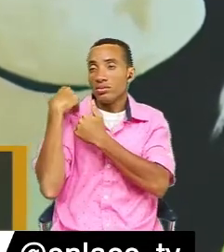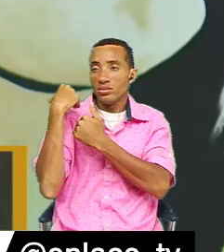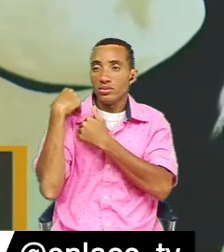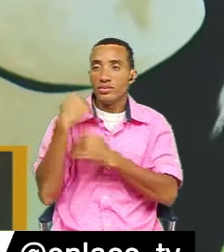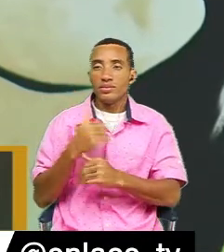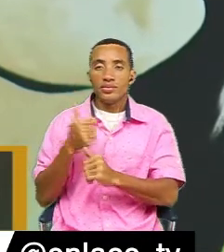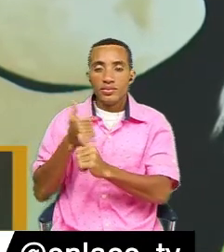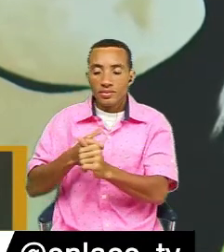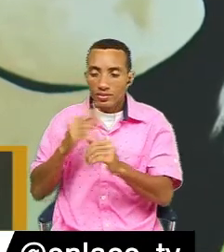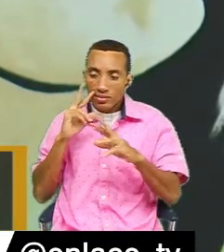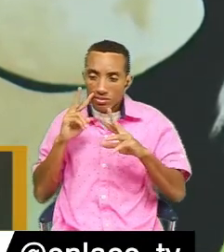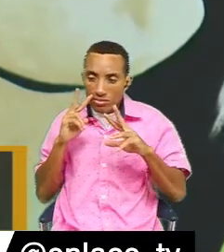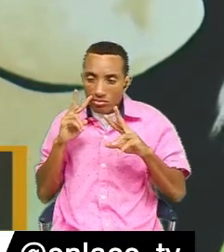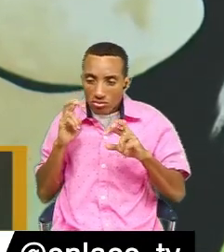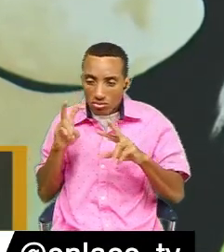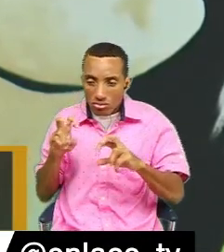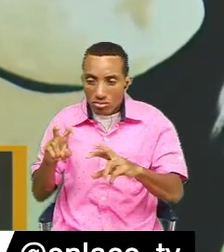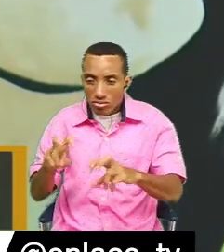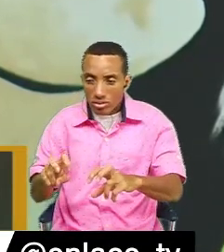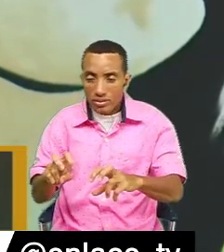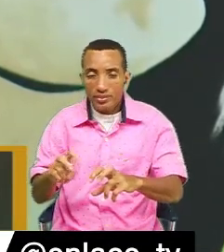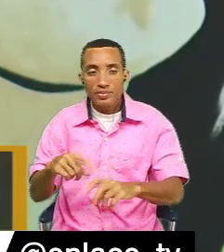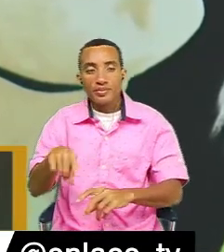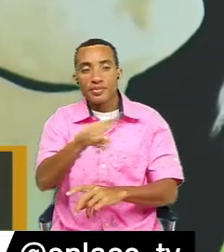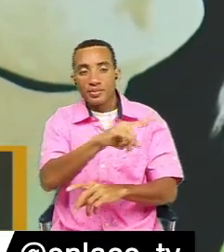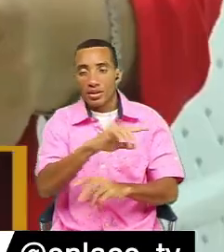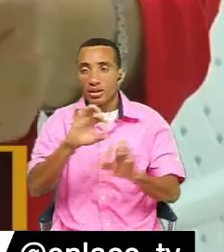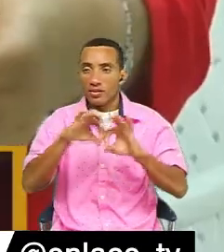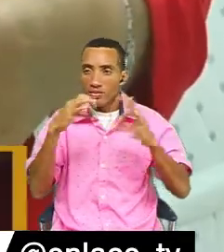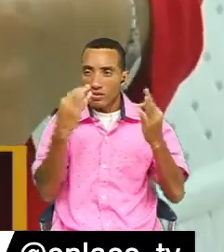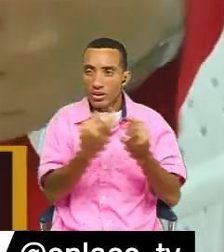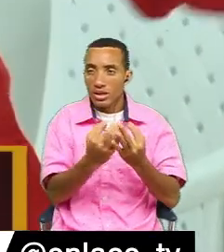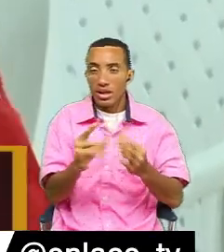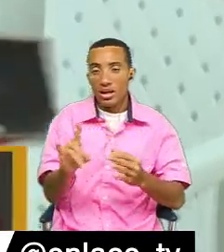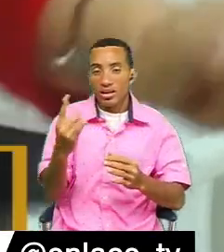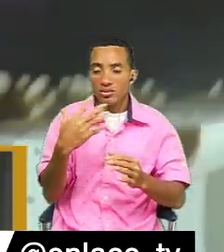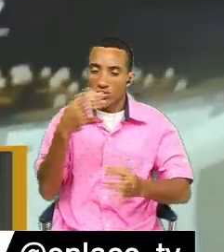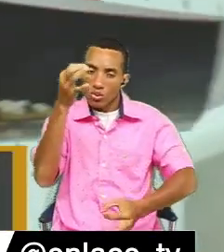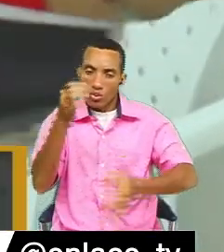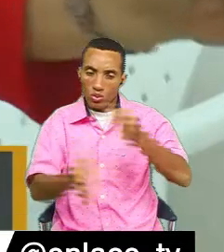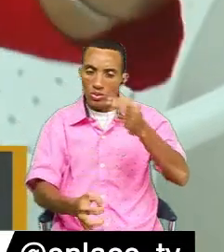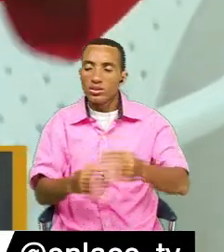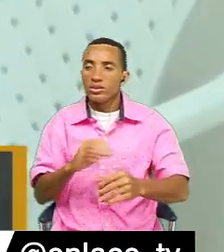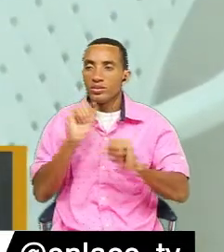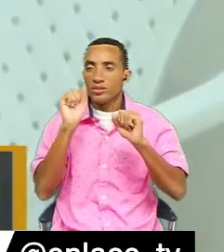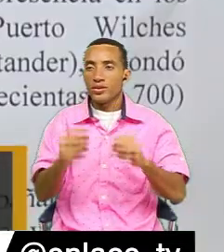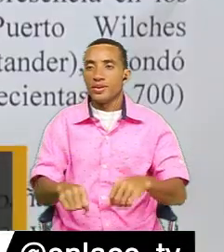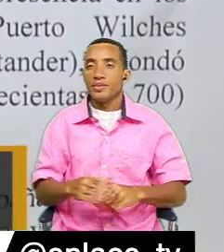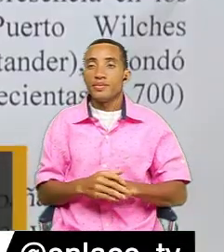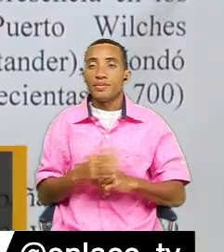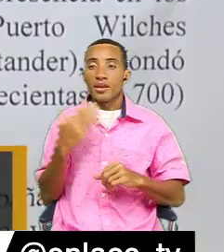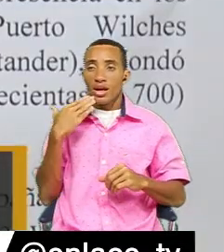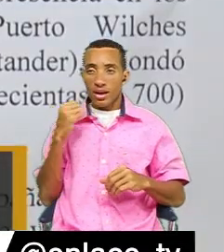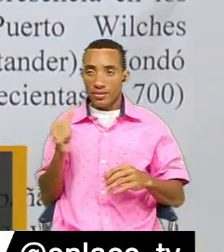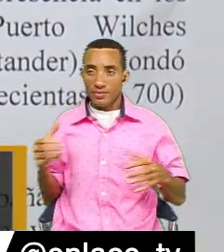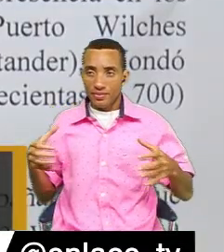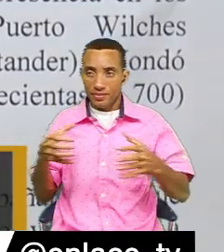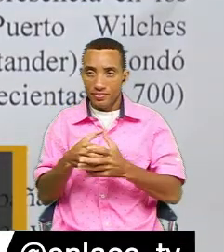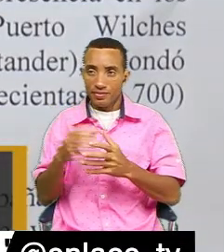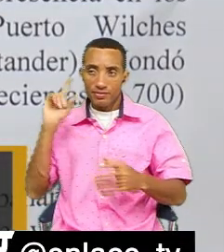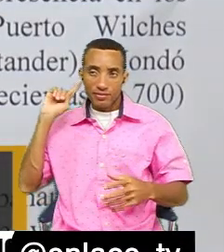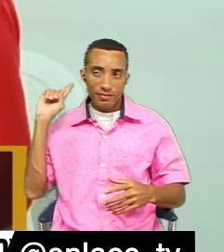una investigación que le dé a la familia una garantía de justicia. Mujeres que conforman esa entidad con más de 44 años de trayectoria